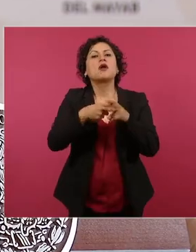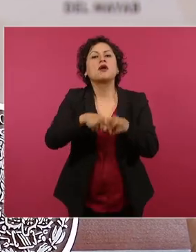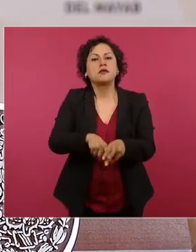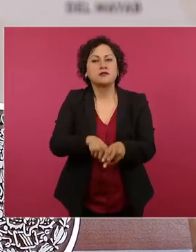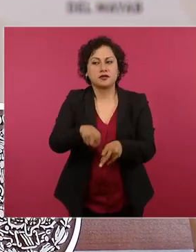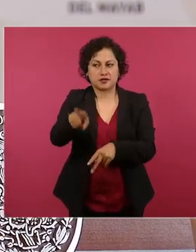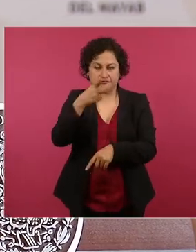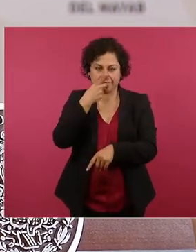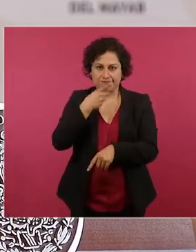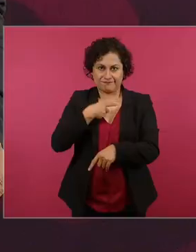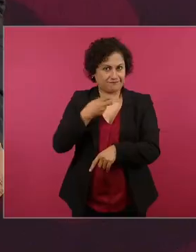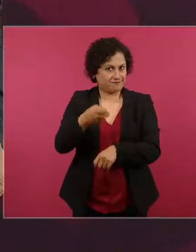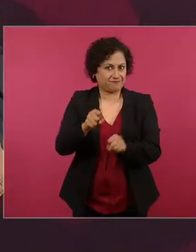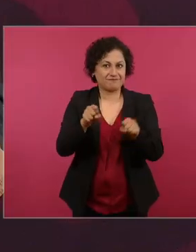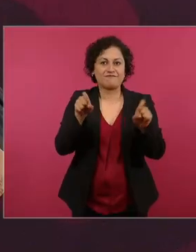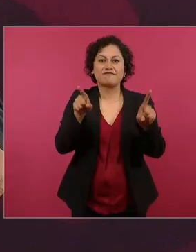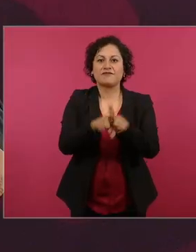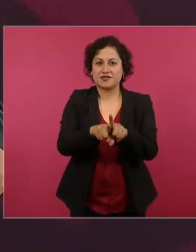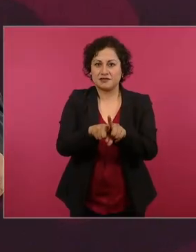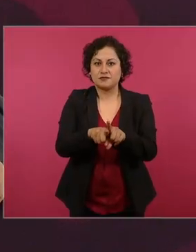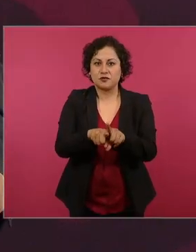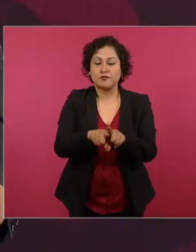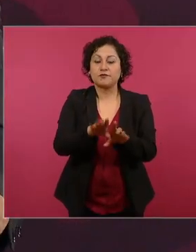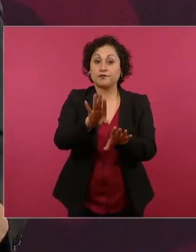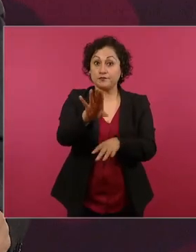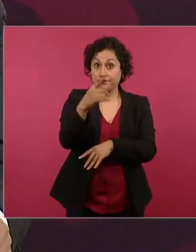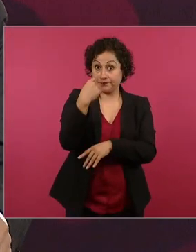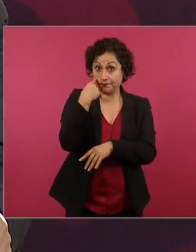haces referencia. Hay una escena